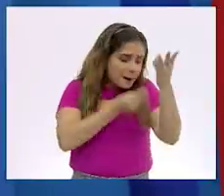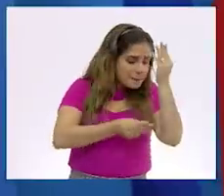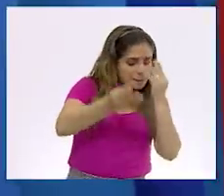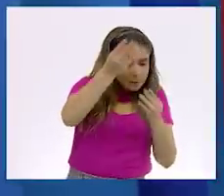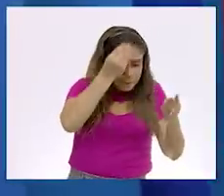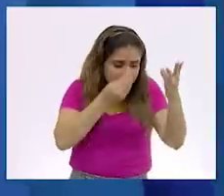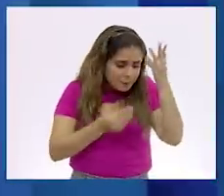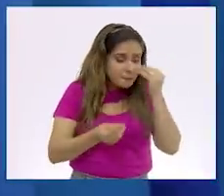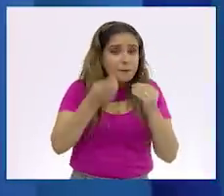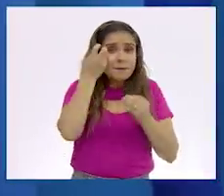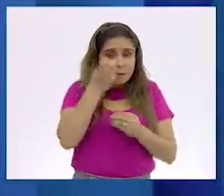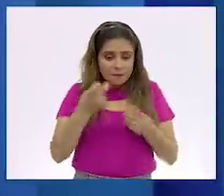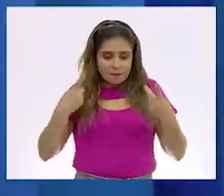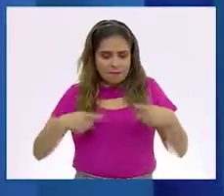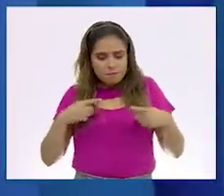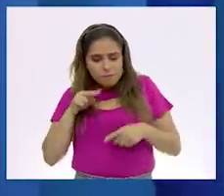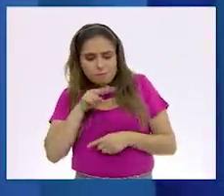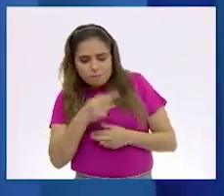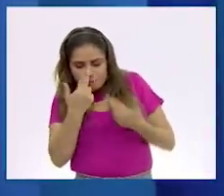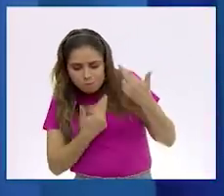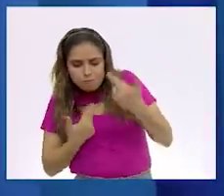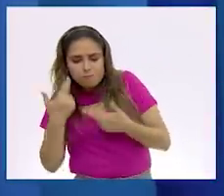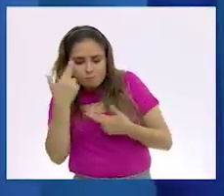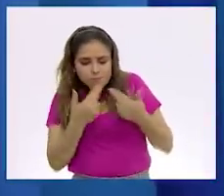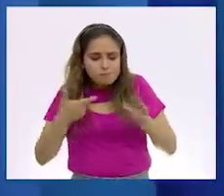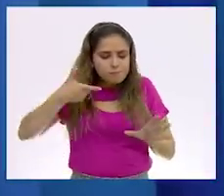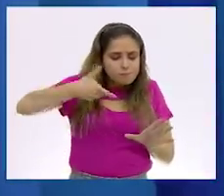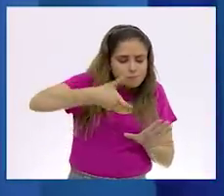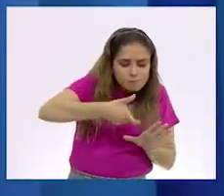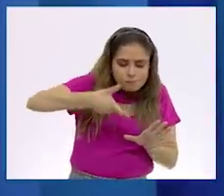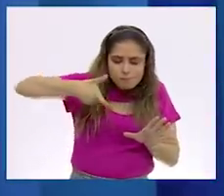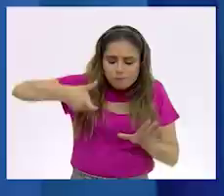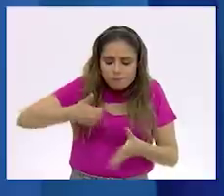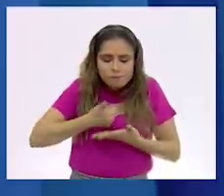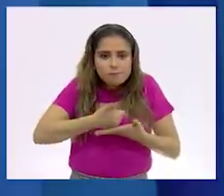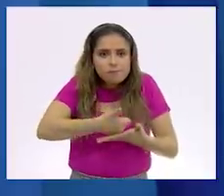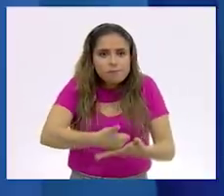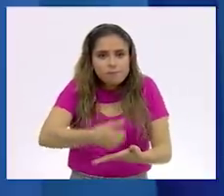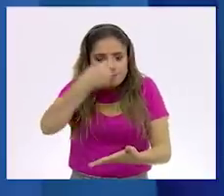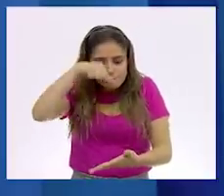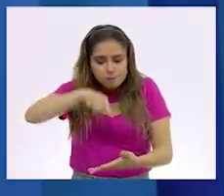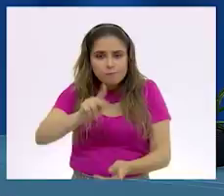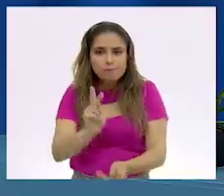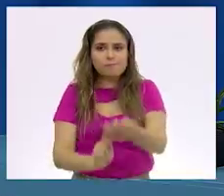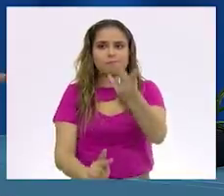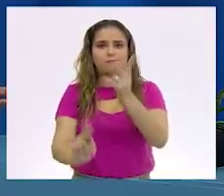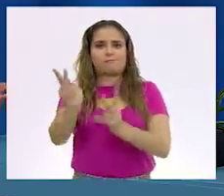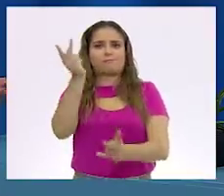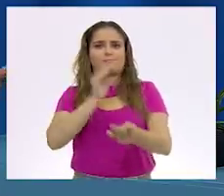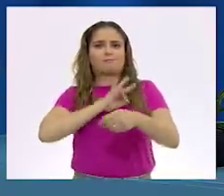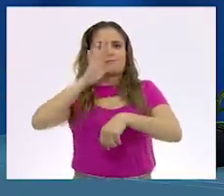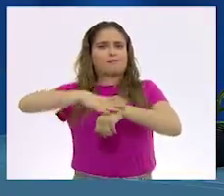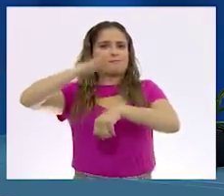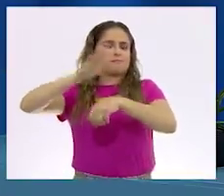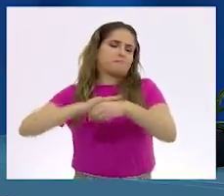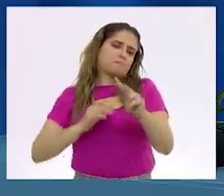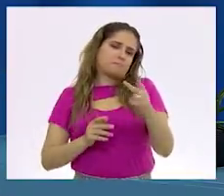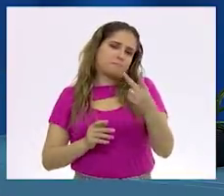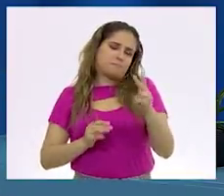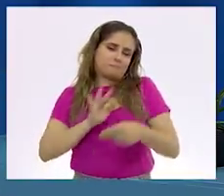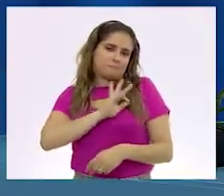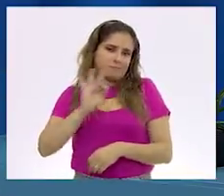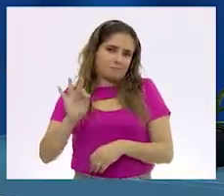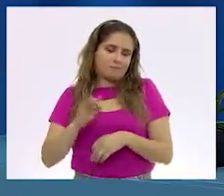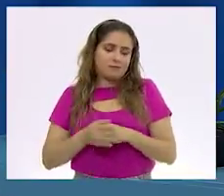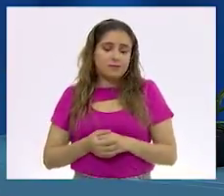reproductivos, interviene en la reproducción de las plantas para atender sus propias necesidades. ¿De qué manera se puede